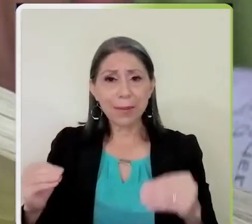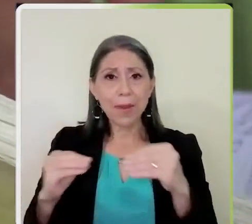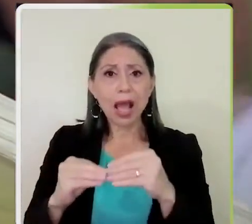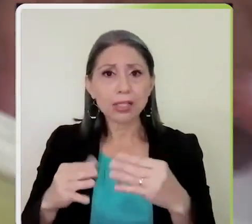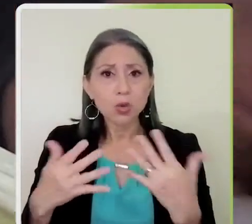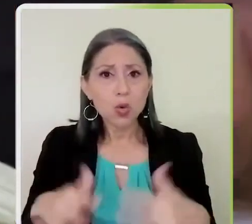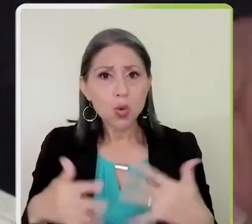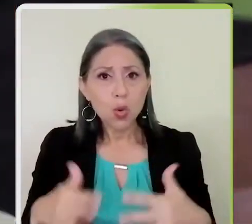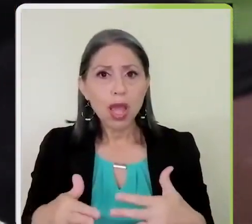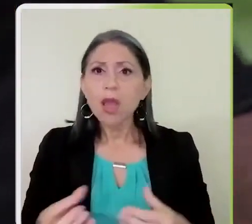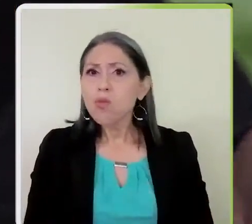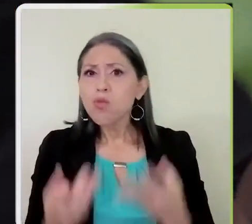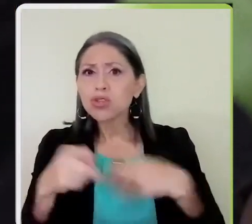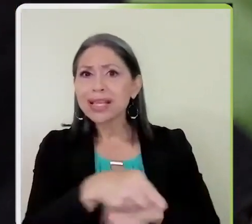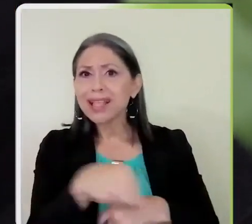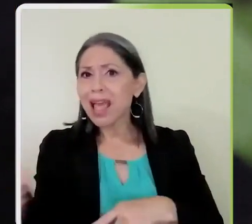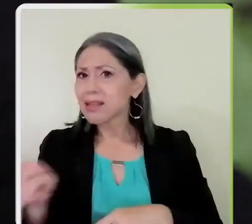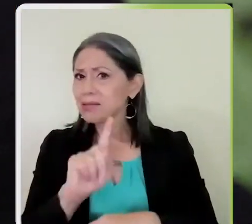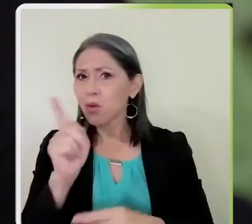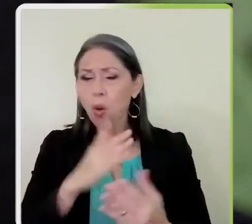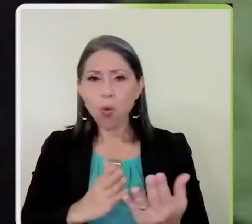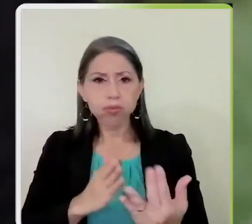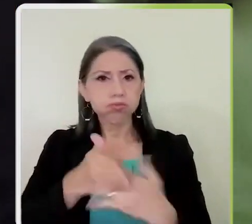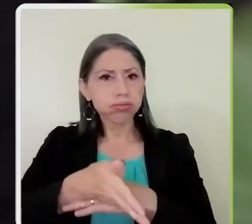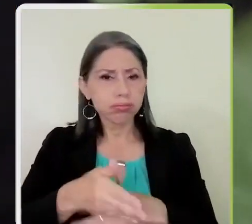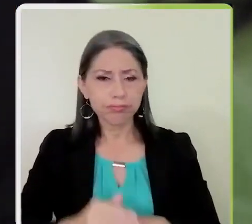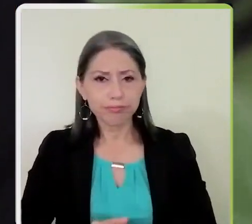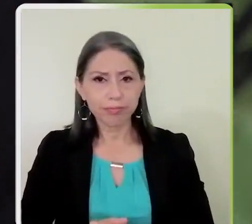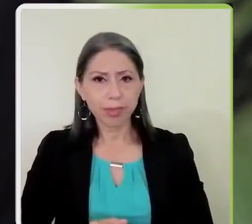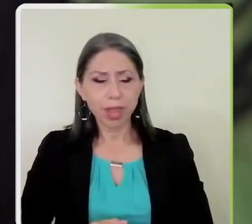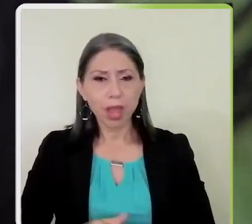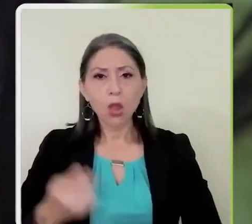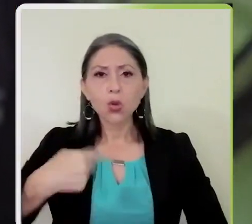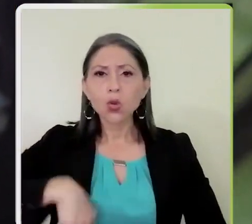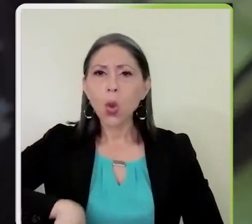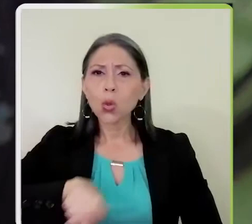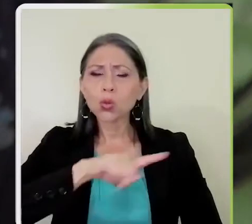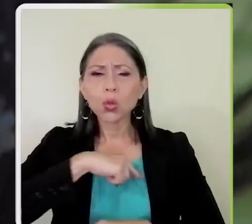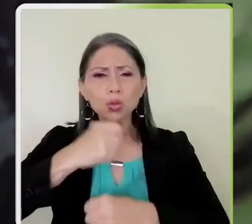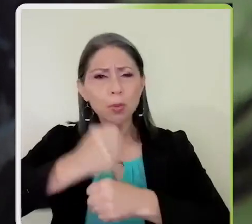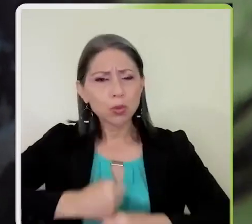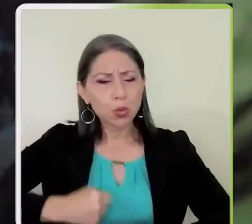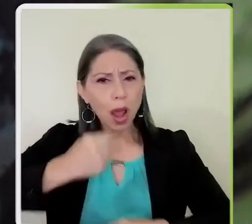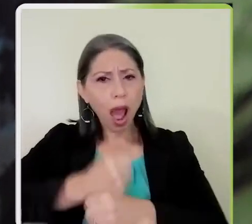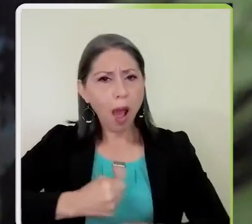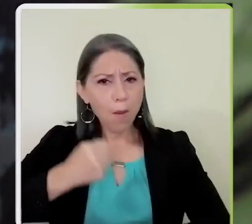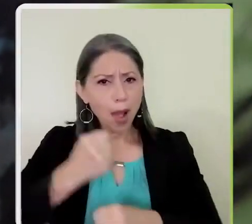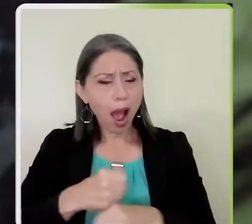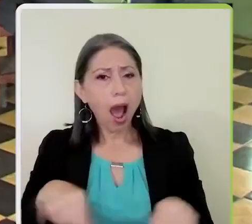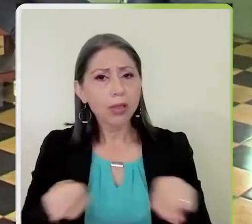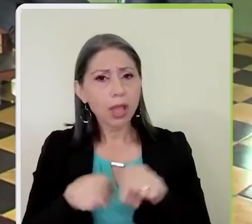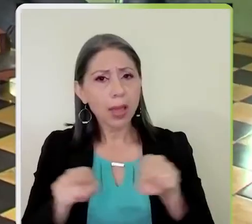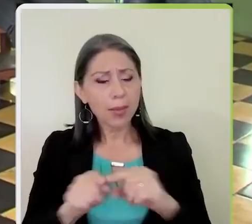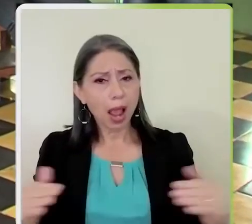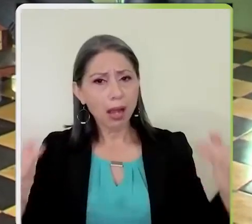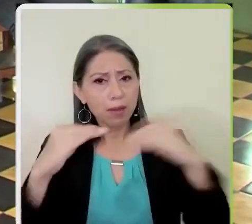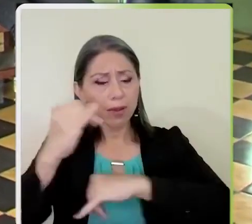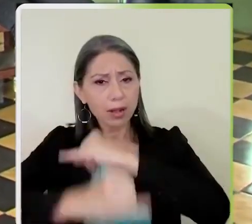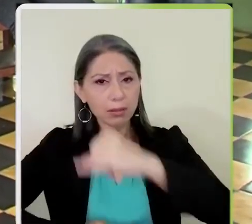accesibles. Con quienes hemos venido trabajando y haciendo incluso a nivel